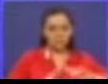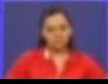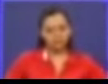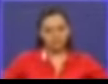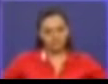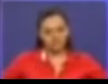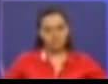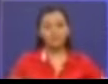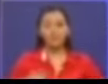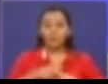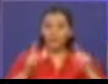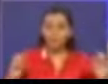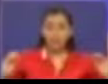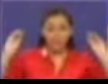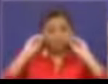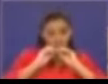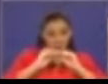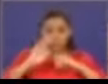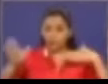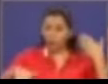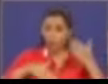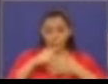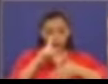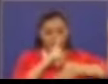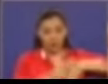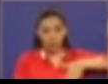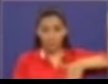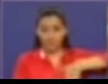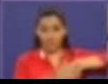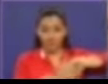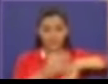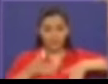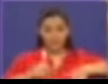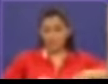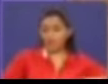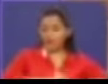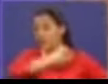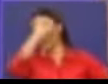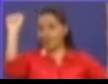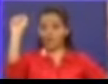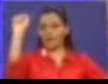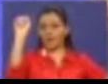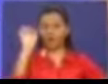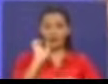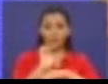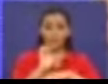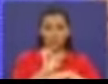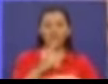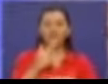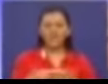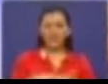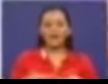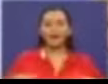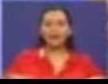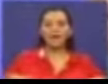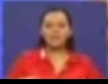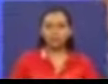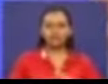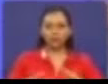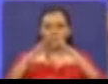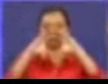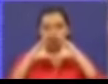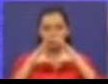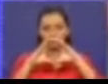donde sí somos campeones a nivel de América Latina, compañeros, es en lo que se llama técnicamente gasto de capital, pero